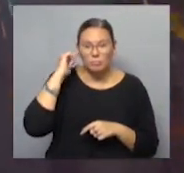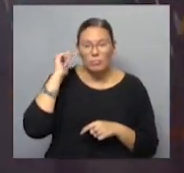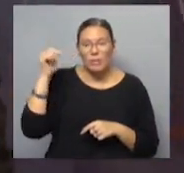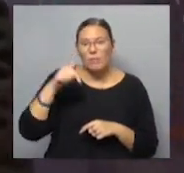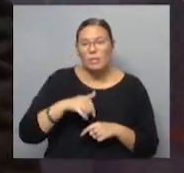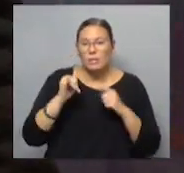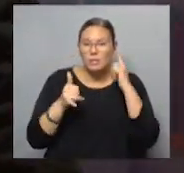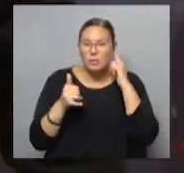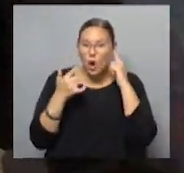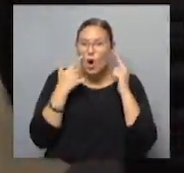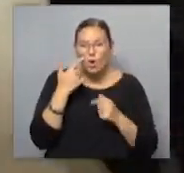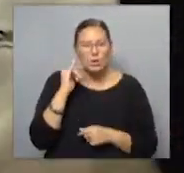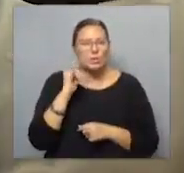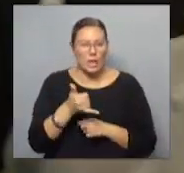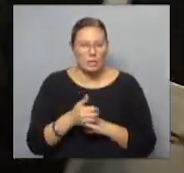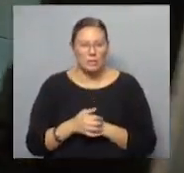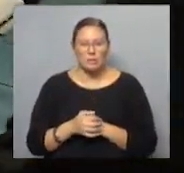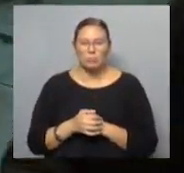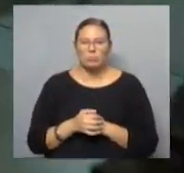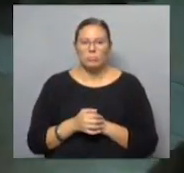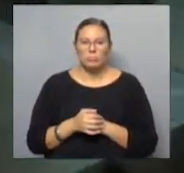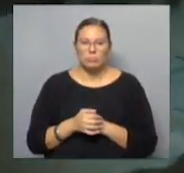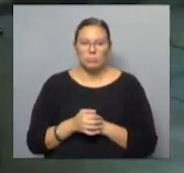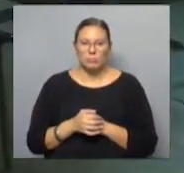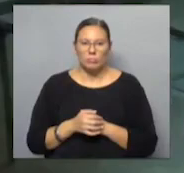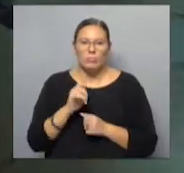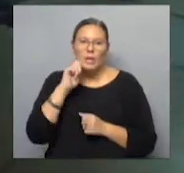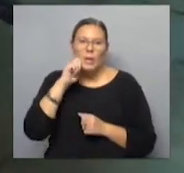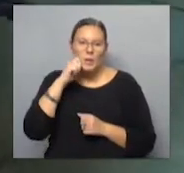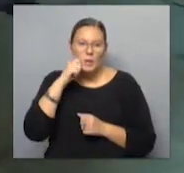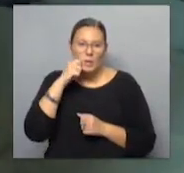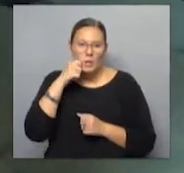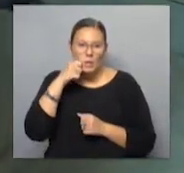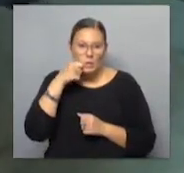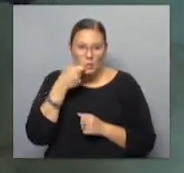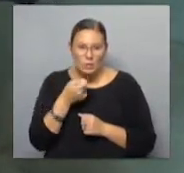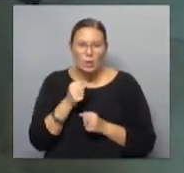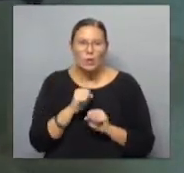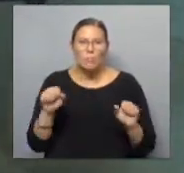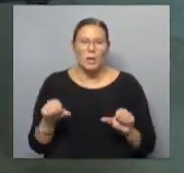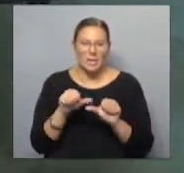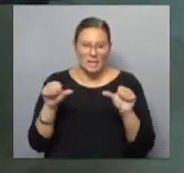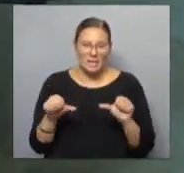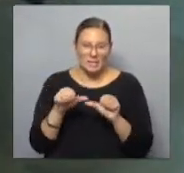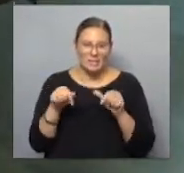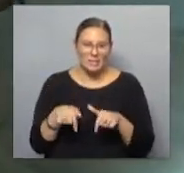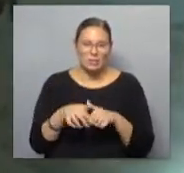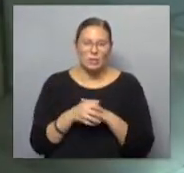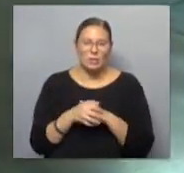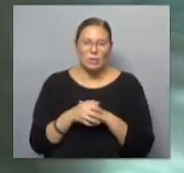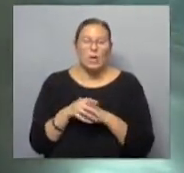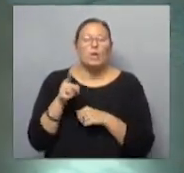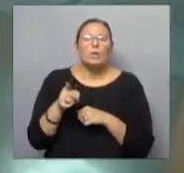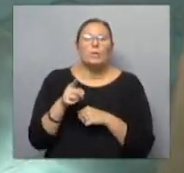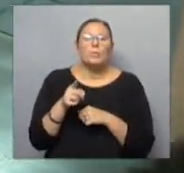bien, son muy famosas, ¿no? Pues. Qué lindo, bueno, qué lindo que puedan hacer esto. Y